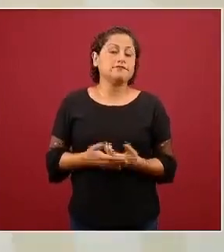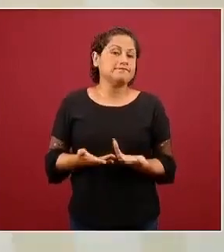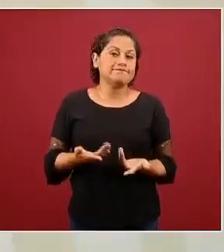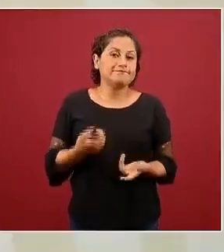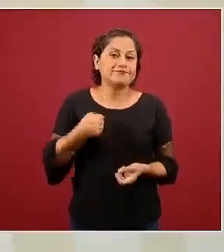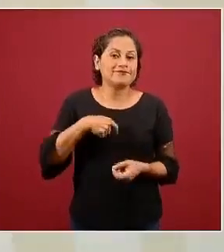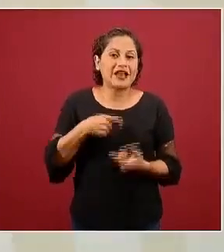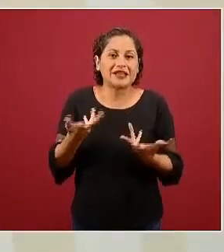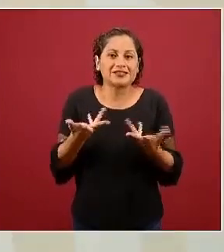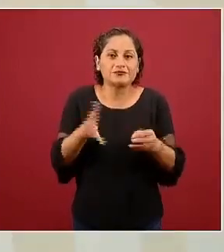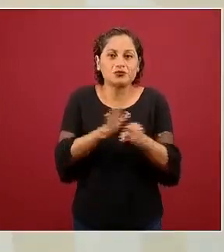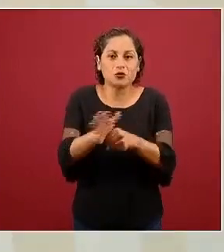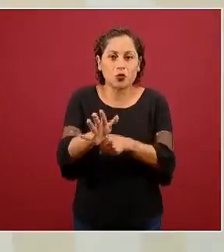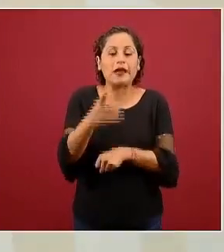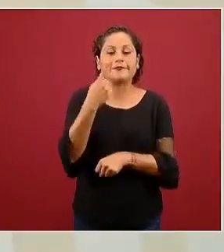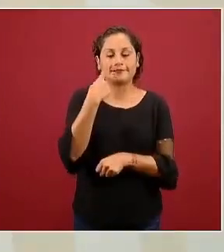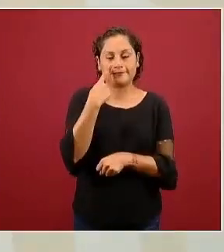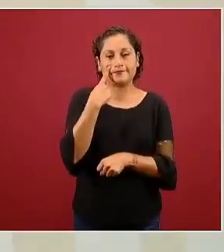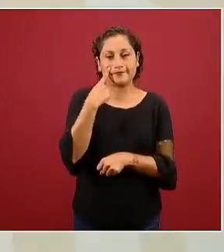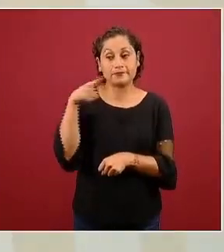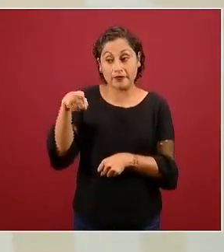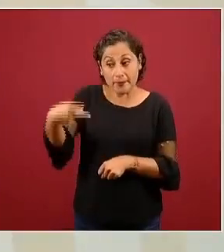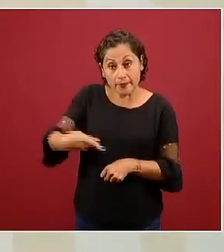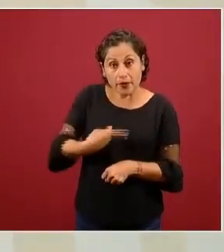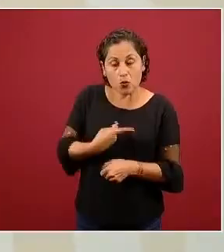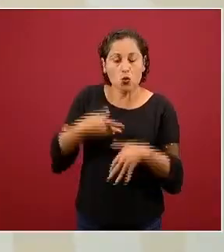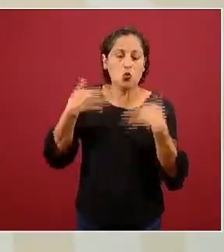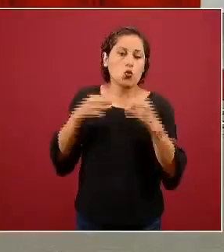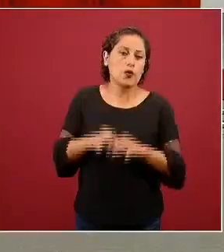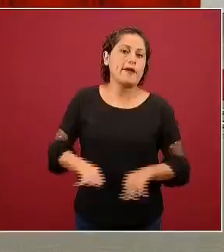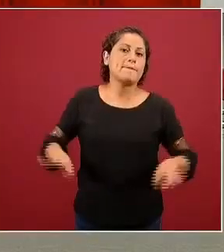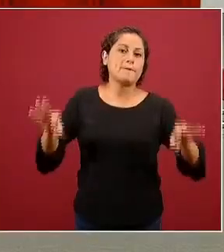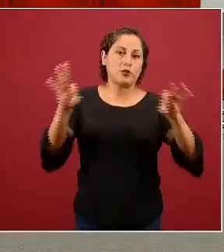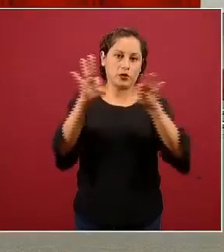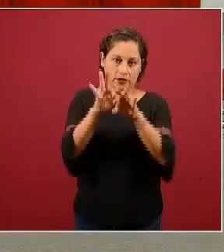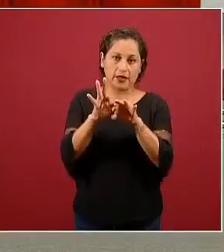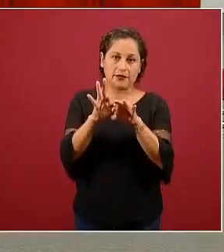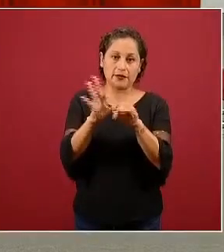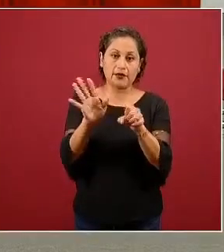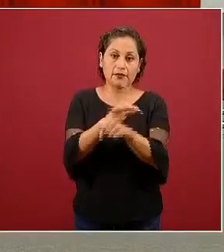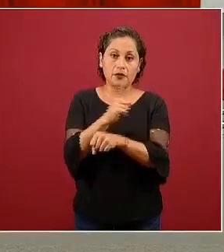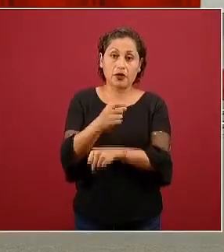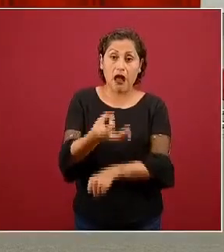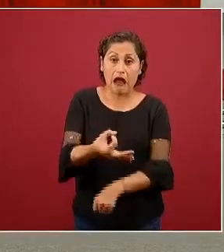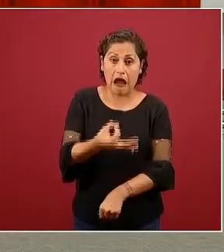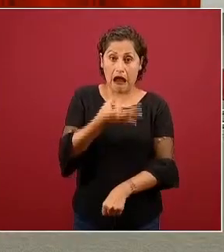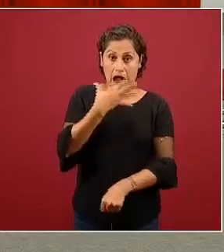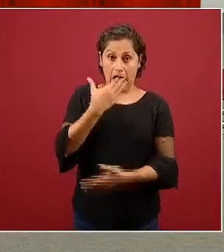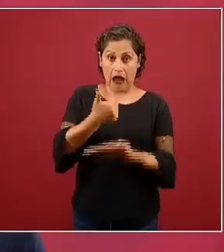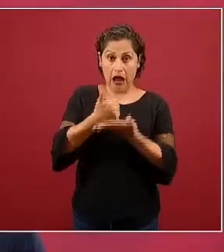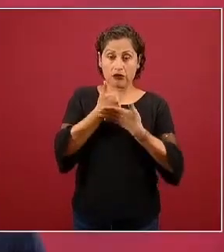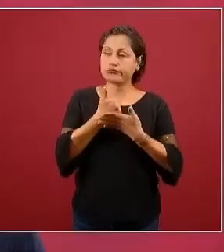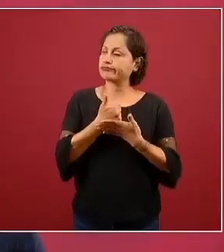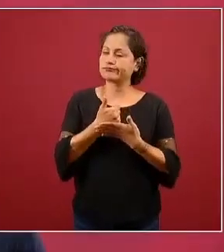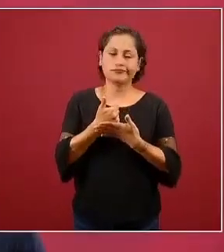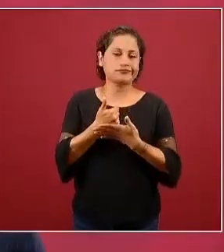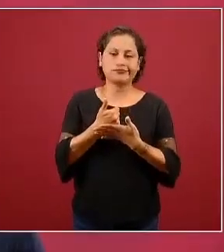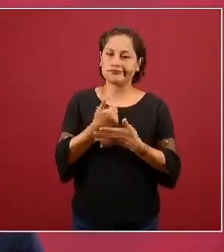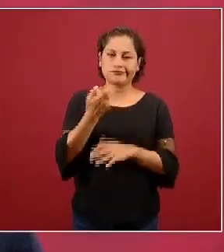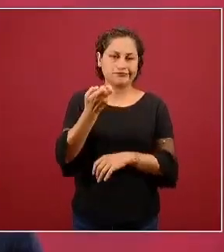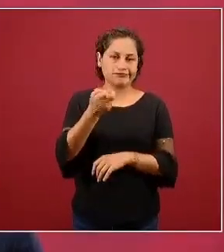es una pregunta, me parece sumamente importante, porque hay que evitar la medicación. Eso no nos va a ayudar.